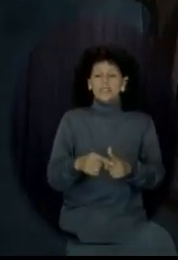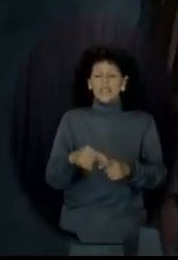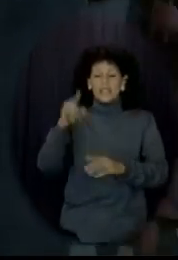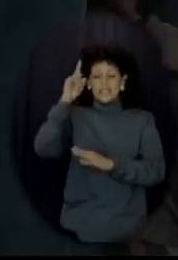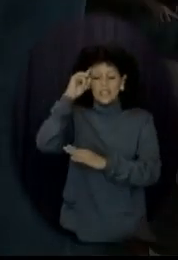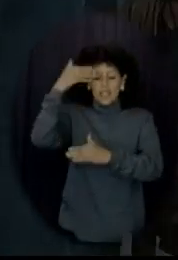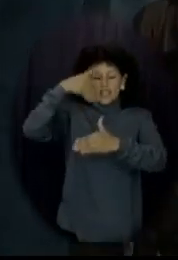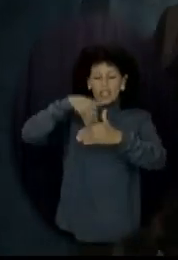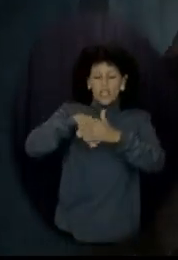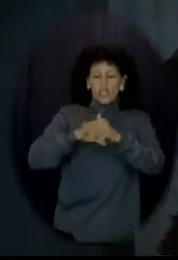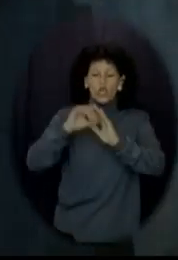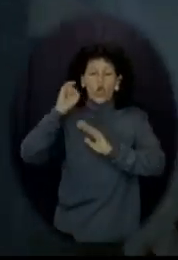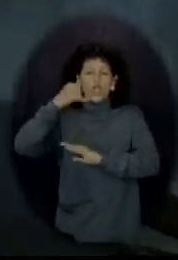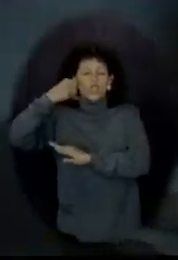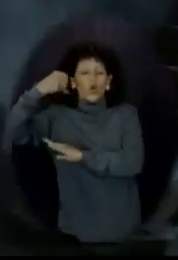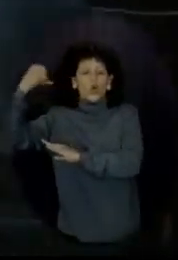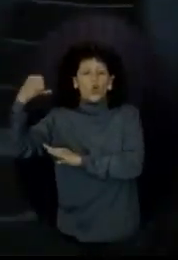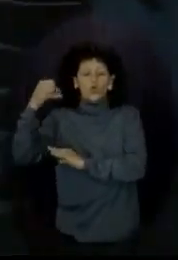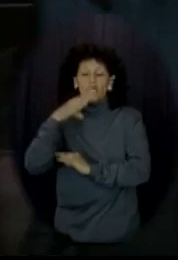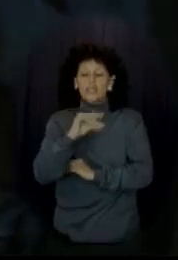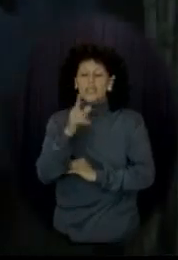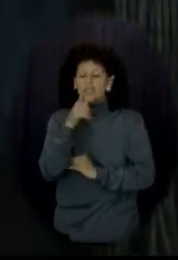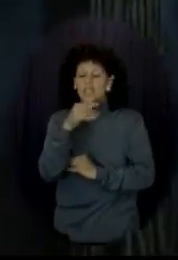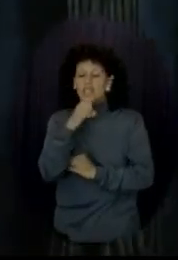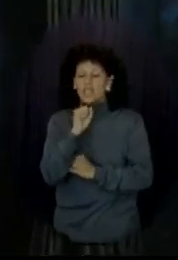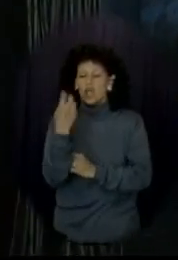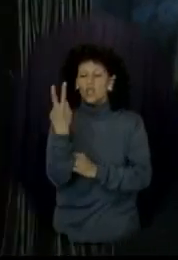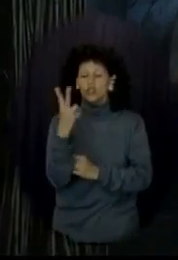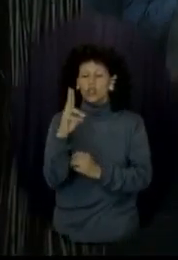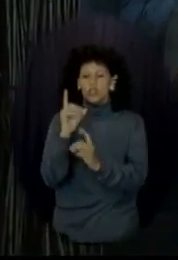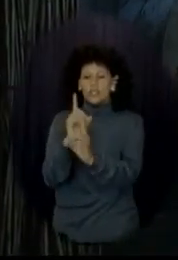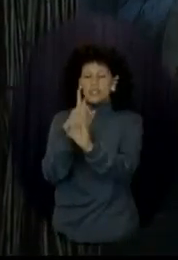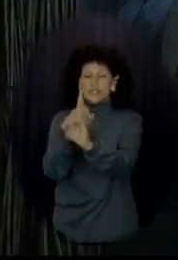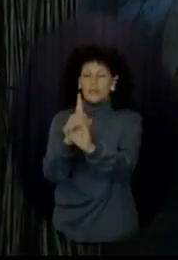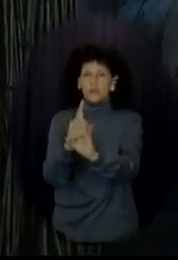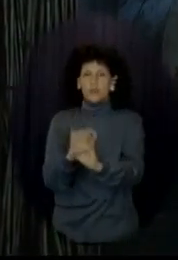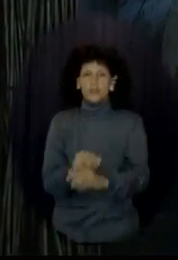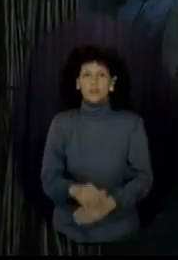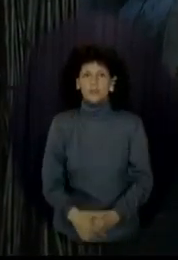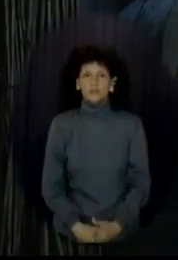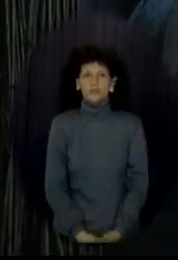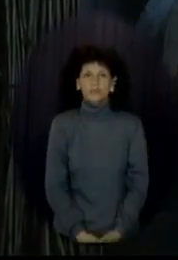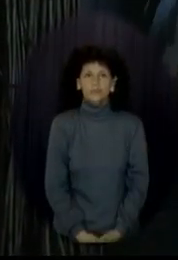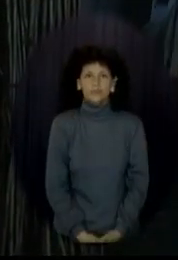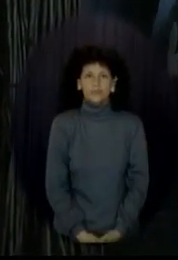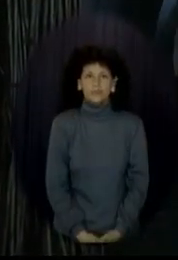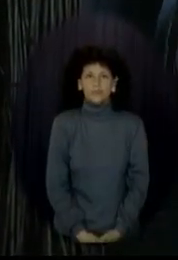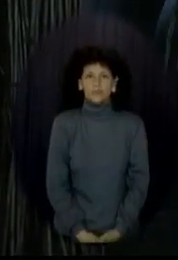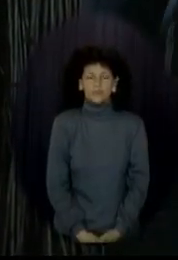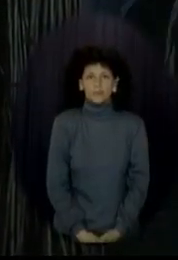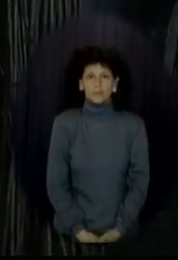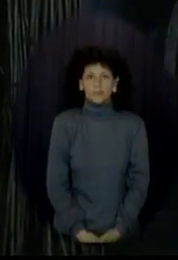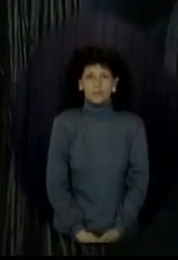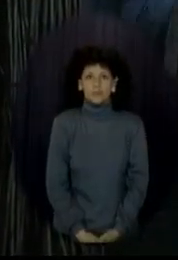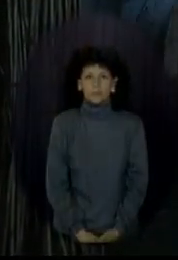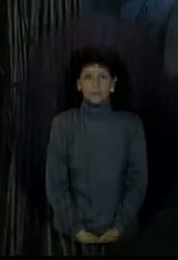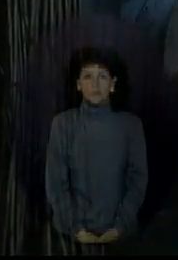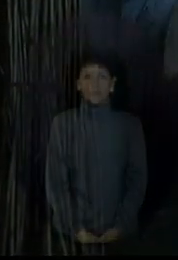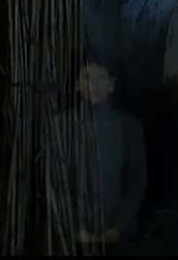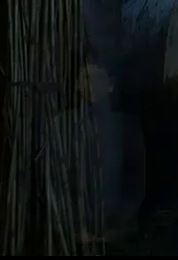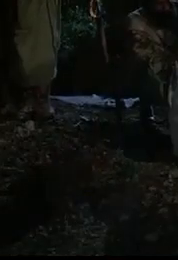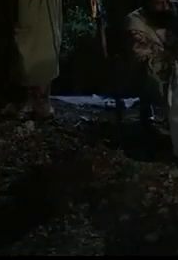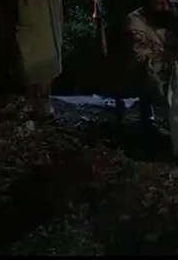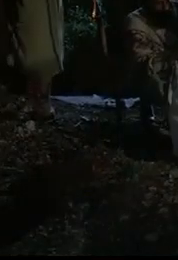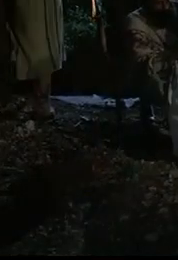Entonces Satanás entró en Judas, llamado Iscariote, quien era uno de los 12. Él conspiró con los ancianos